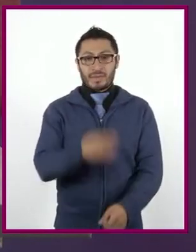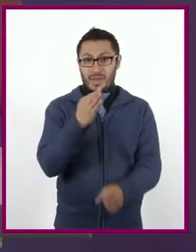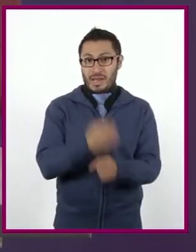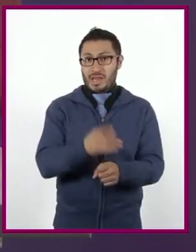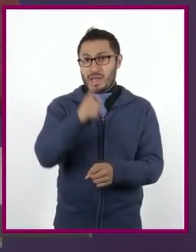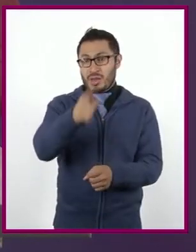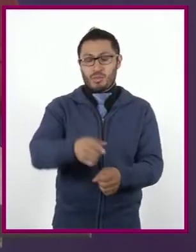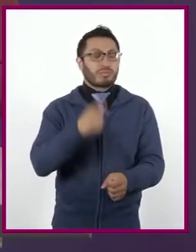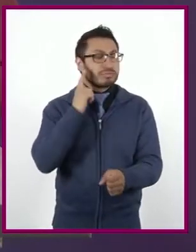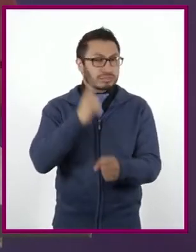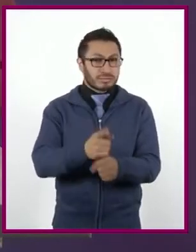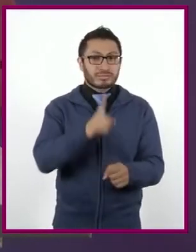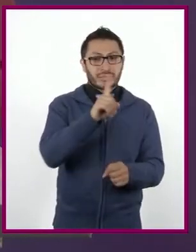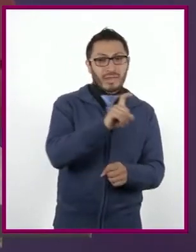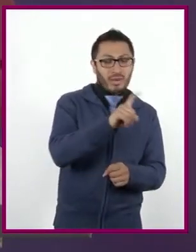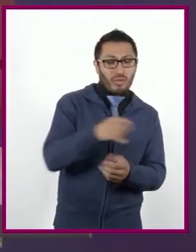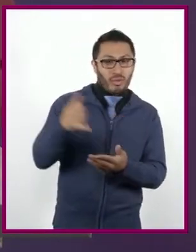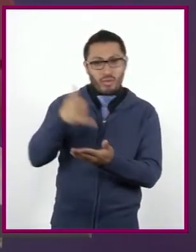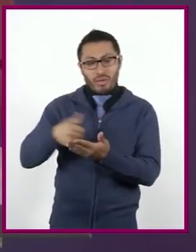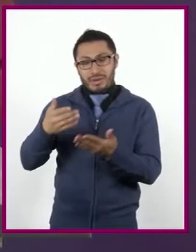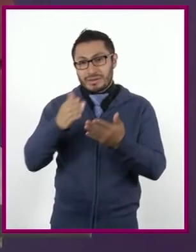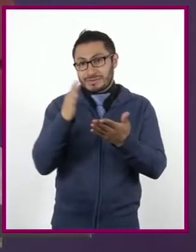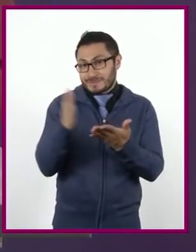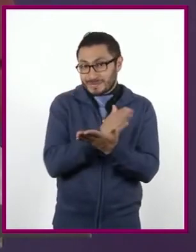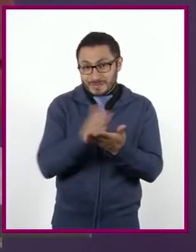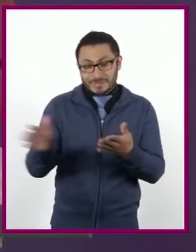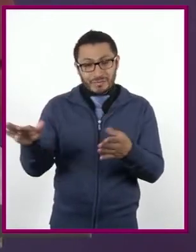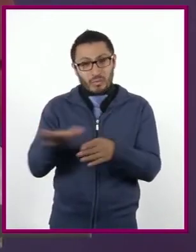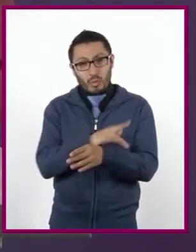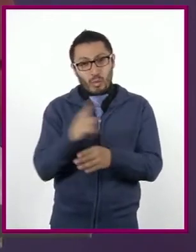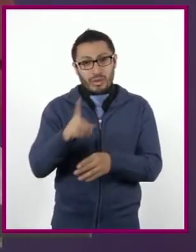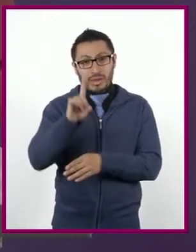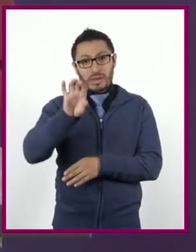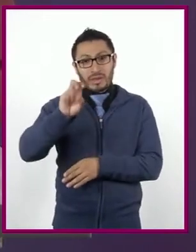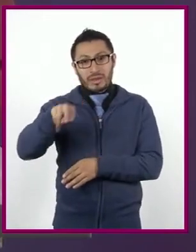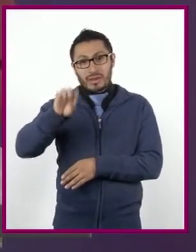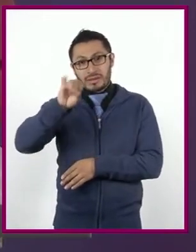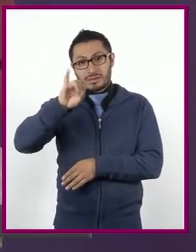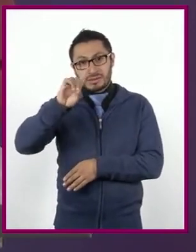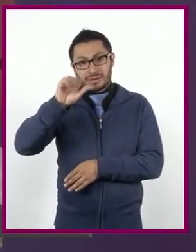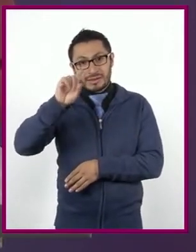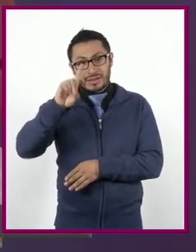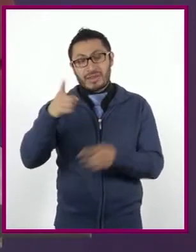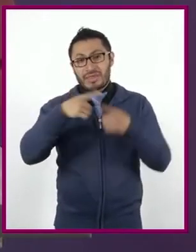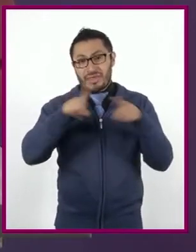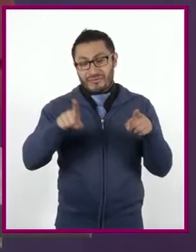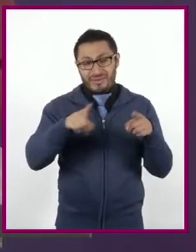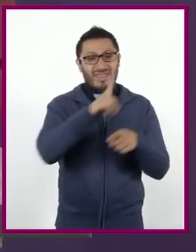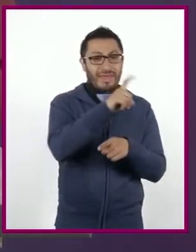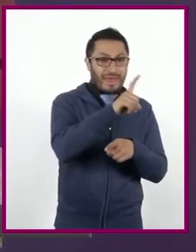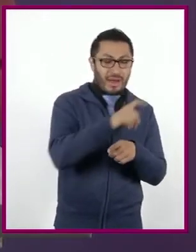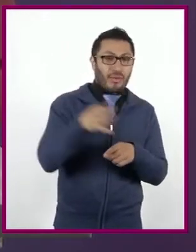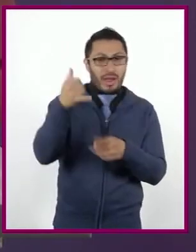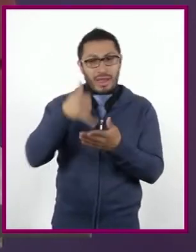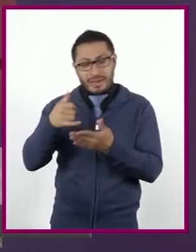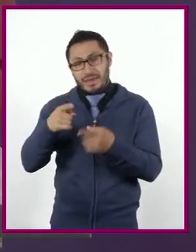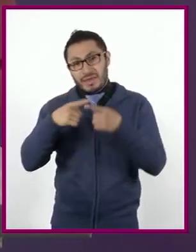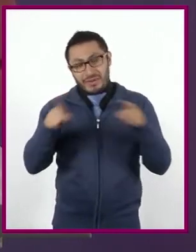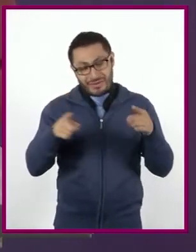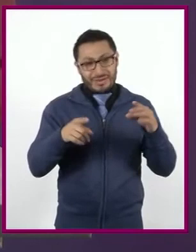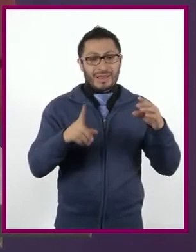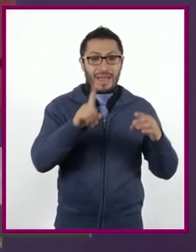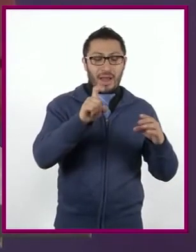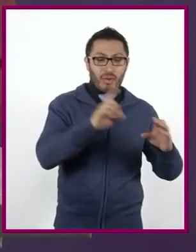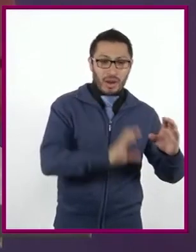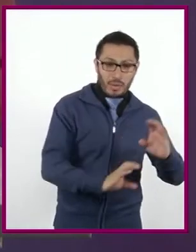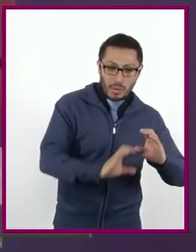notado, el agua y el aceite se separan debido a que tienen diferente densidad. por ello el agua queda debajo y el aceite